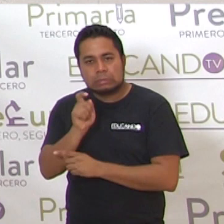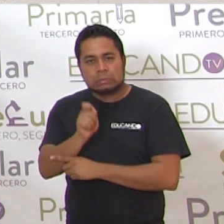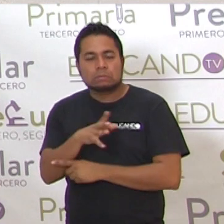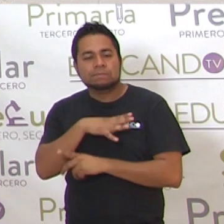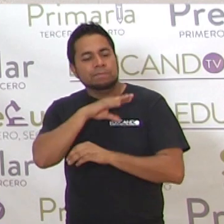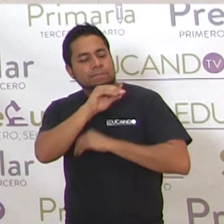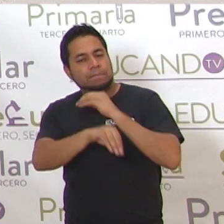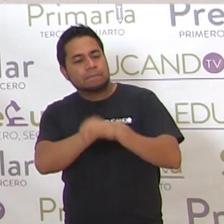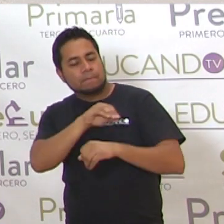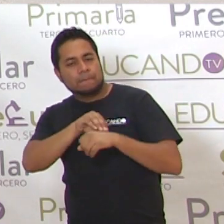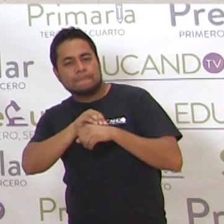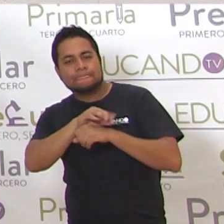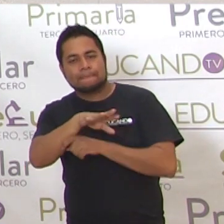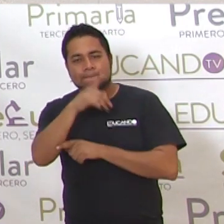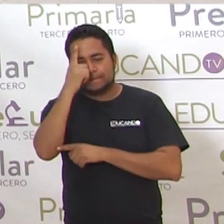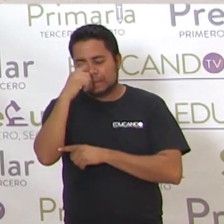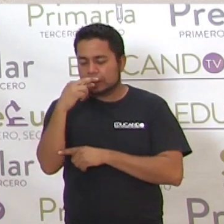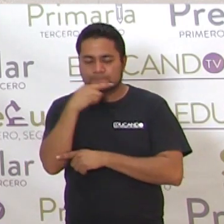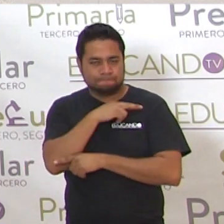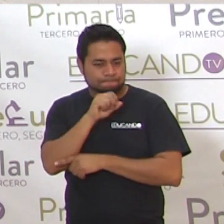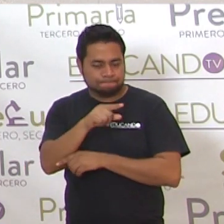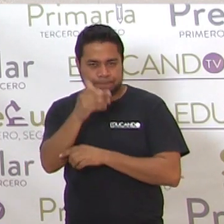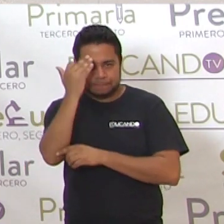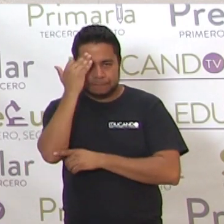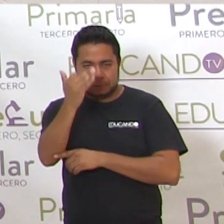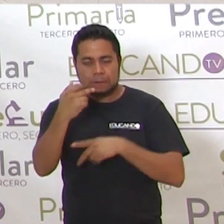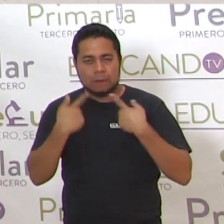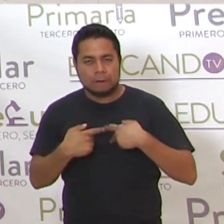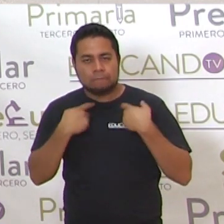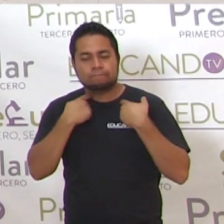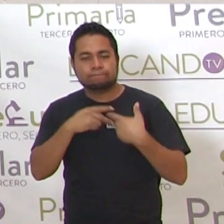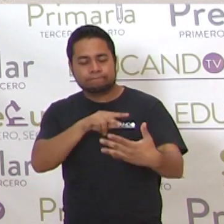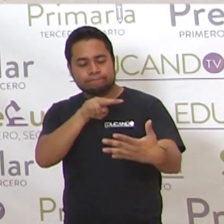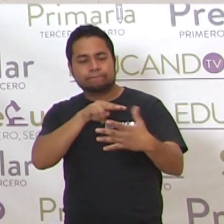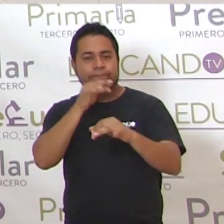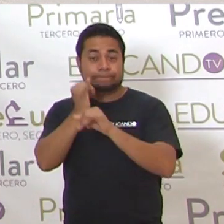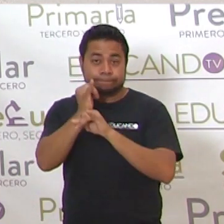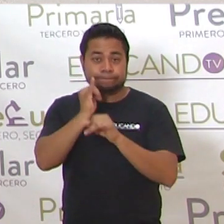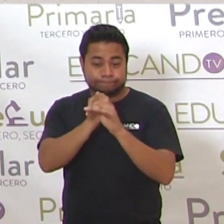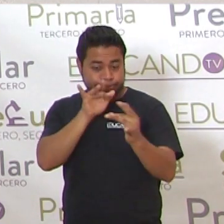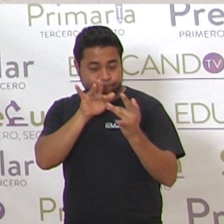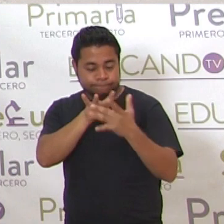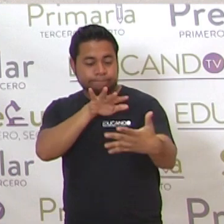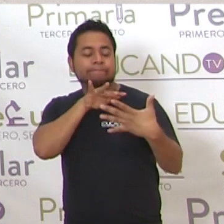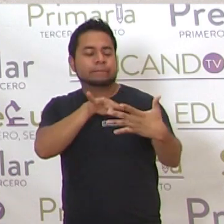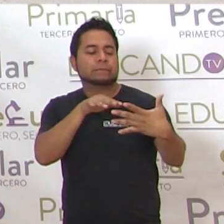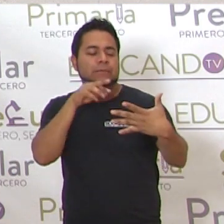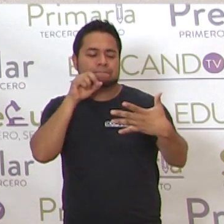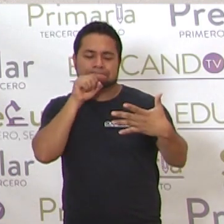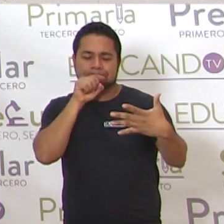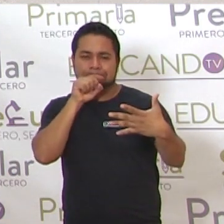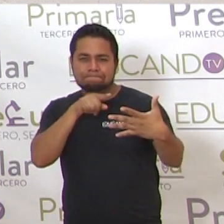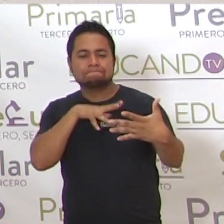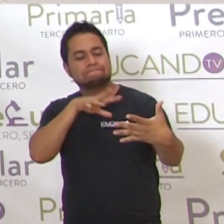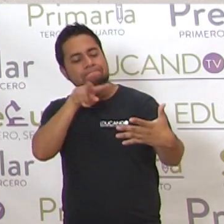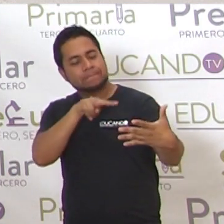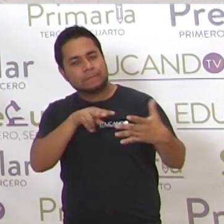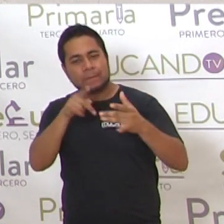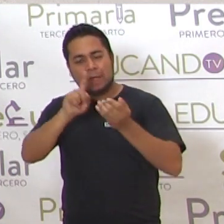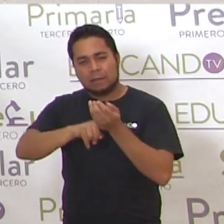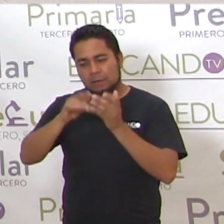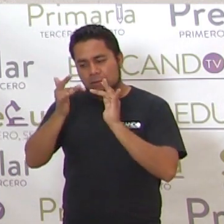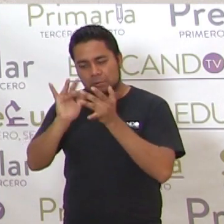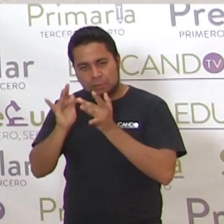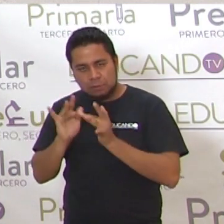estás enviando al instante y que el receptor estando en línea también los está recibiendo en las redes sociales